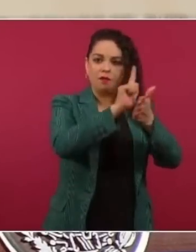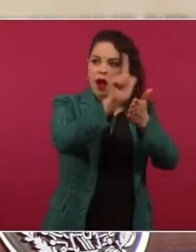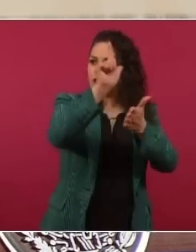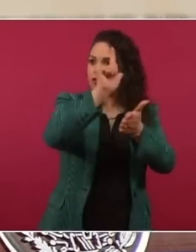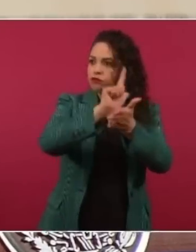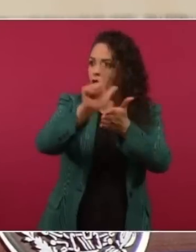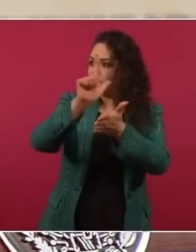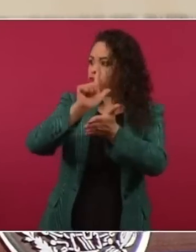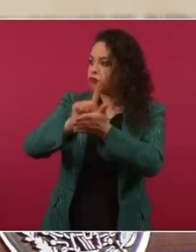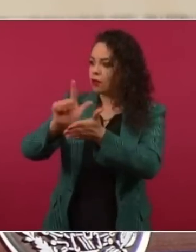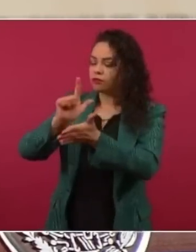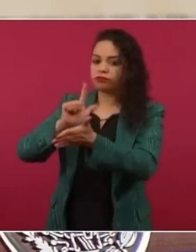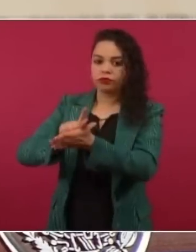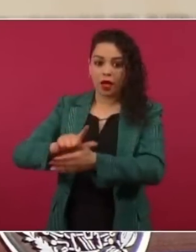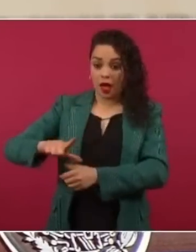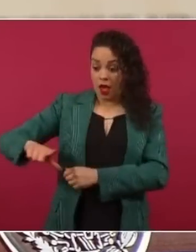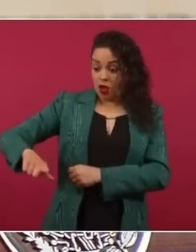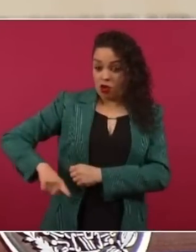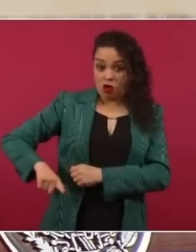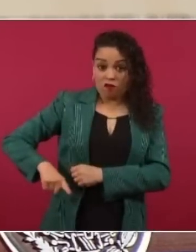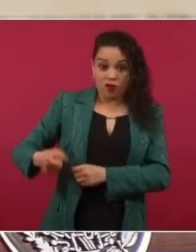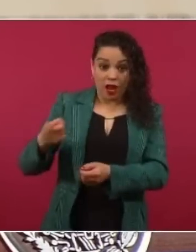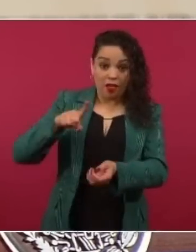al gobierno,